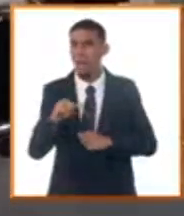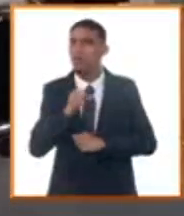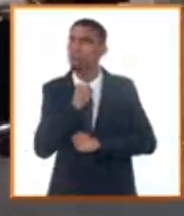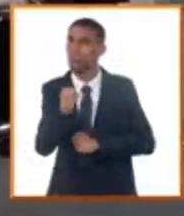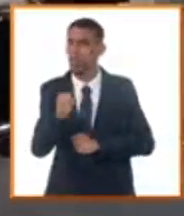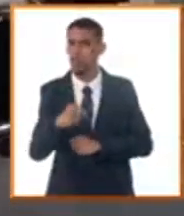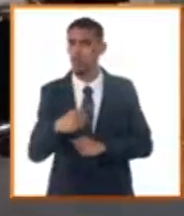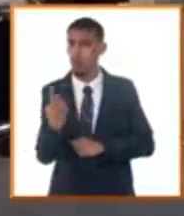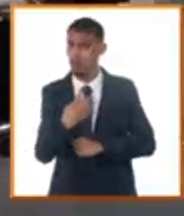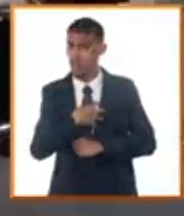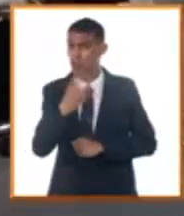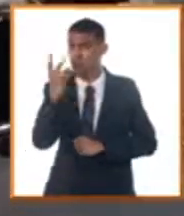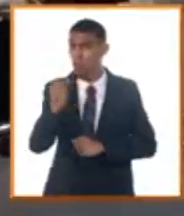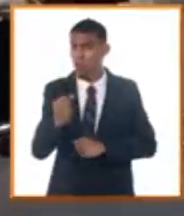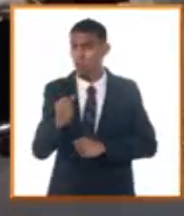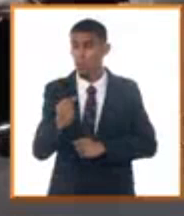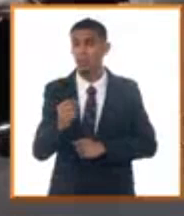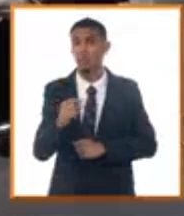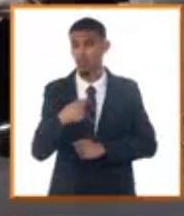800-22624 y denunciar